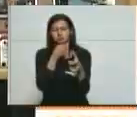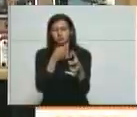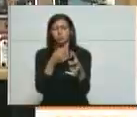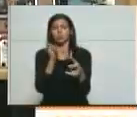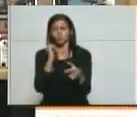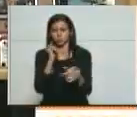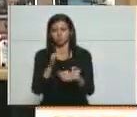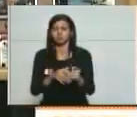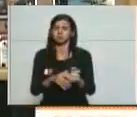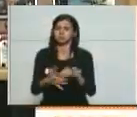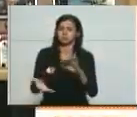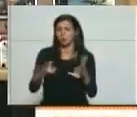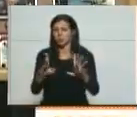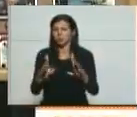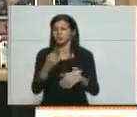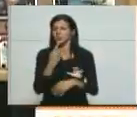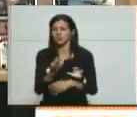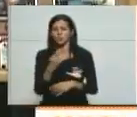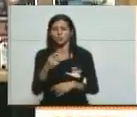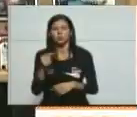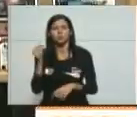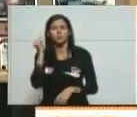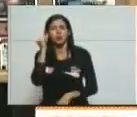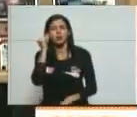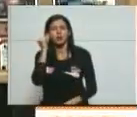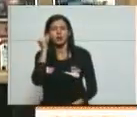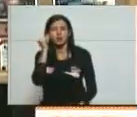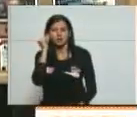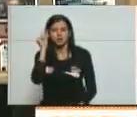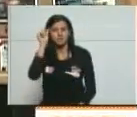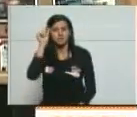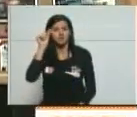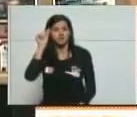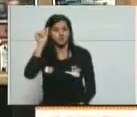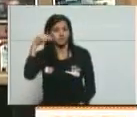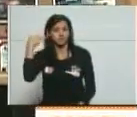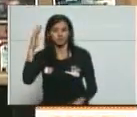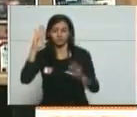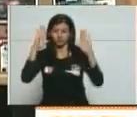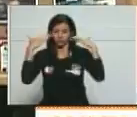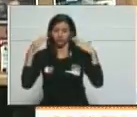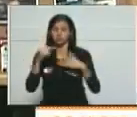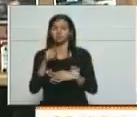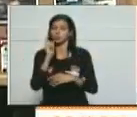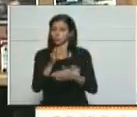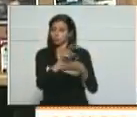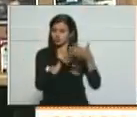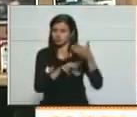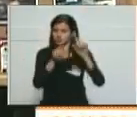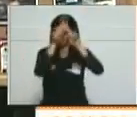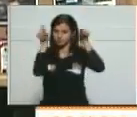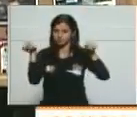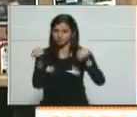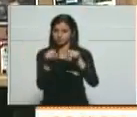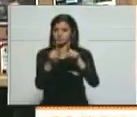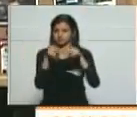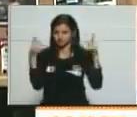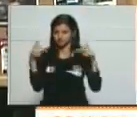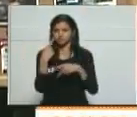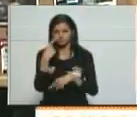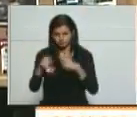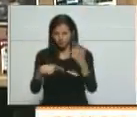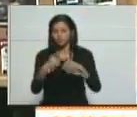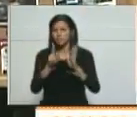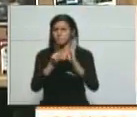hubo una rueda de prensa, palabras más, palabras menos. Yo conseguí un artículo que lo voy a leer porque estoy obligado. Pero también hay un video que anda rodando por